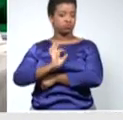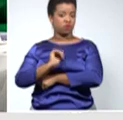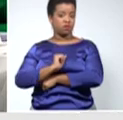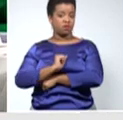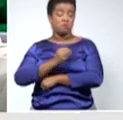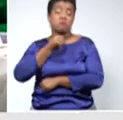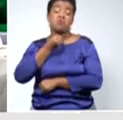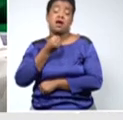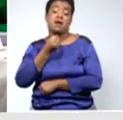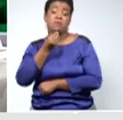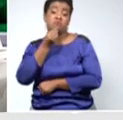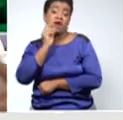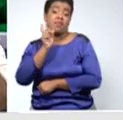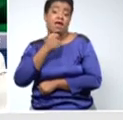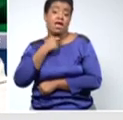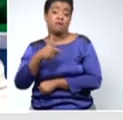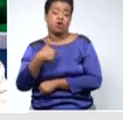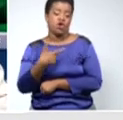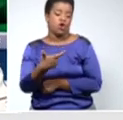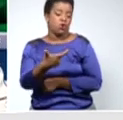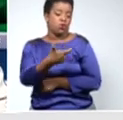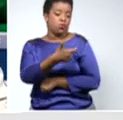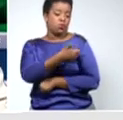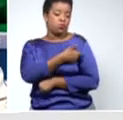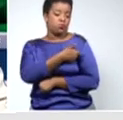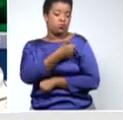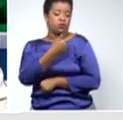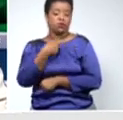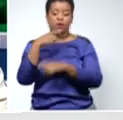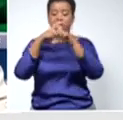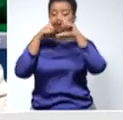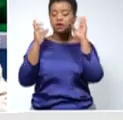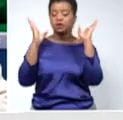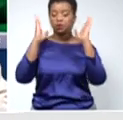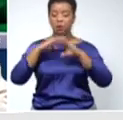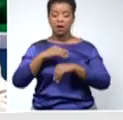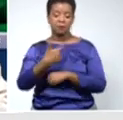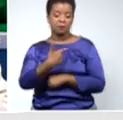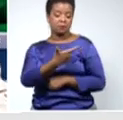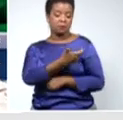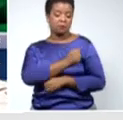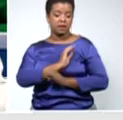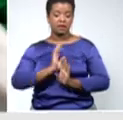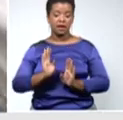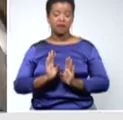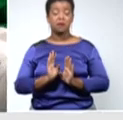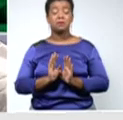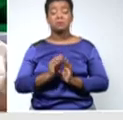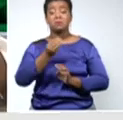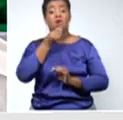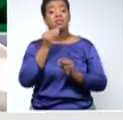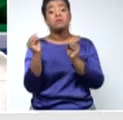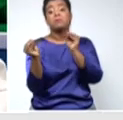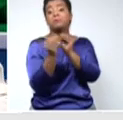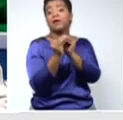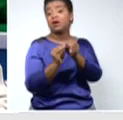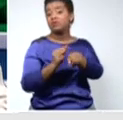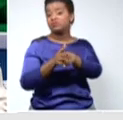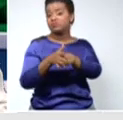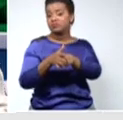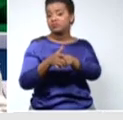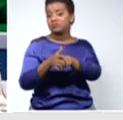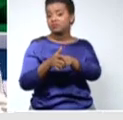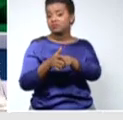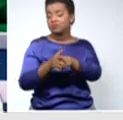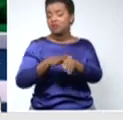exponga, no me proteja, que esa es la razón por la cual se insiste en que se sigan protegiendo, y adquiera la enfermedad y después la transmita.